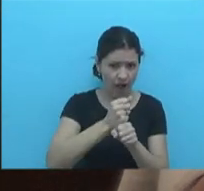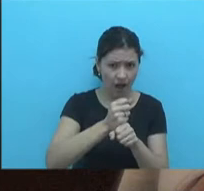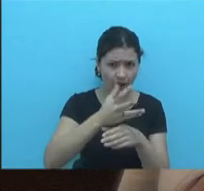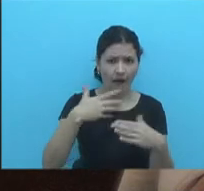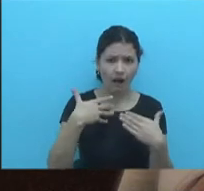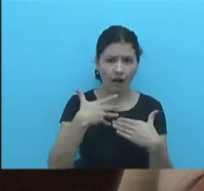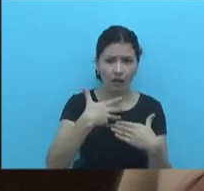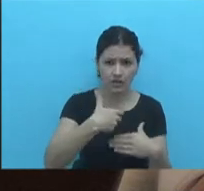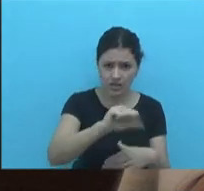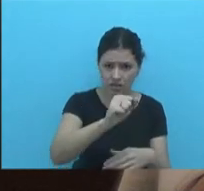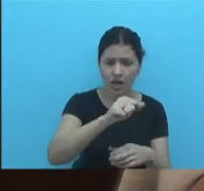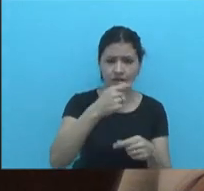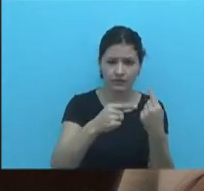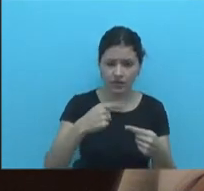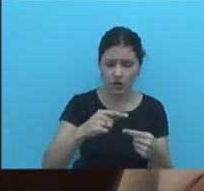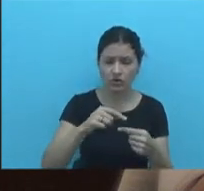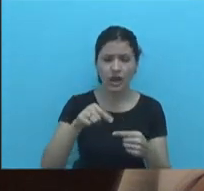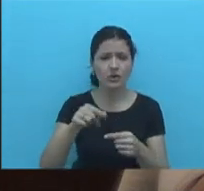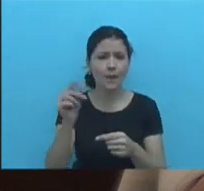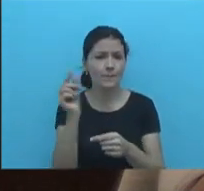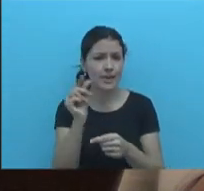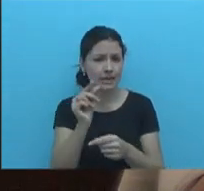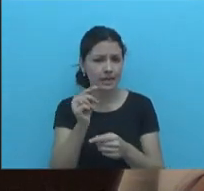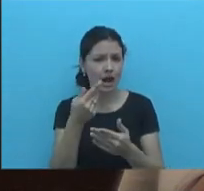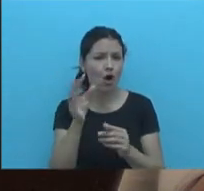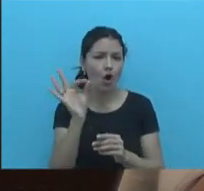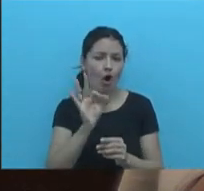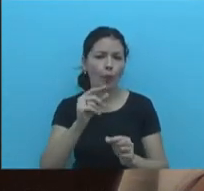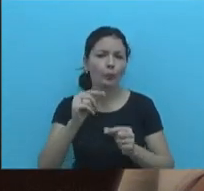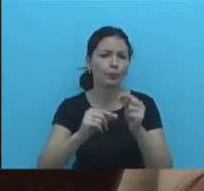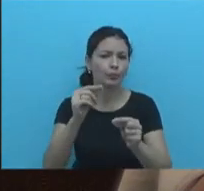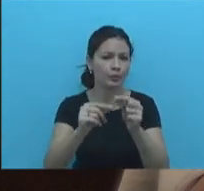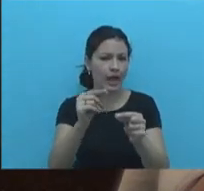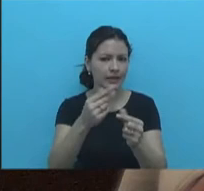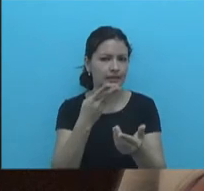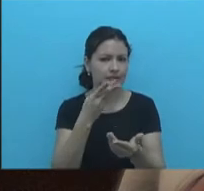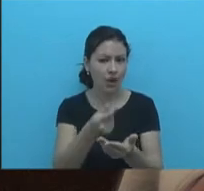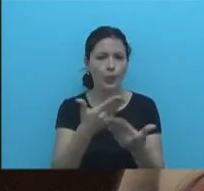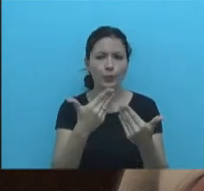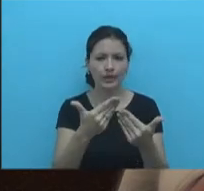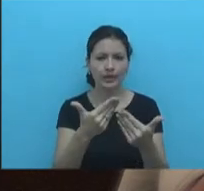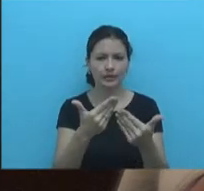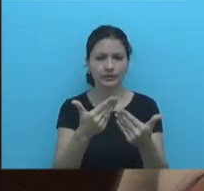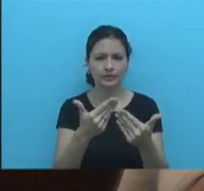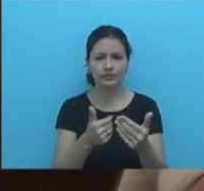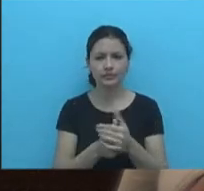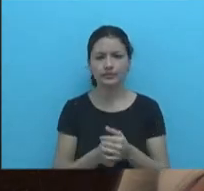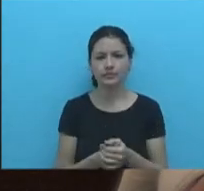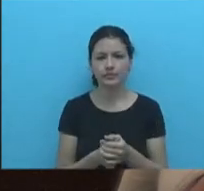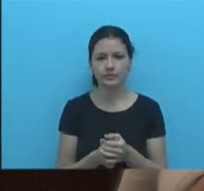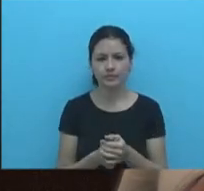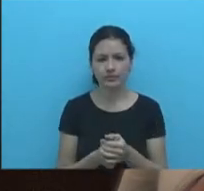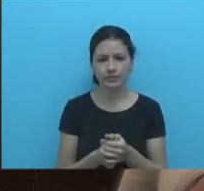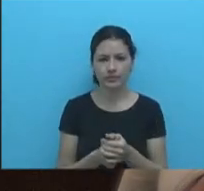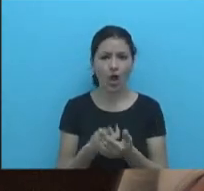que le den un presupuesto o un plan para que tengan ese beneficio y la forma de pago.